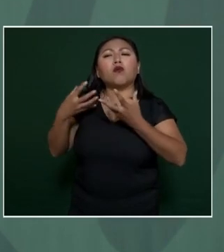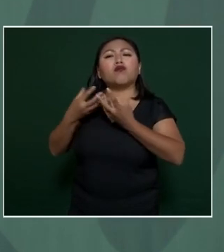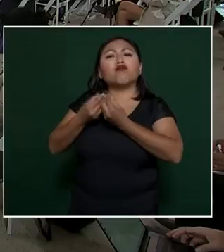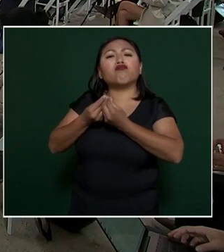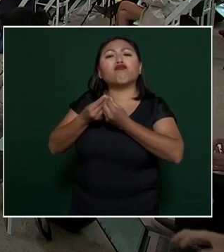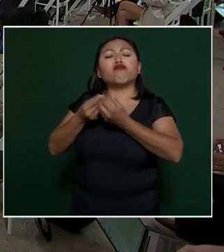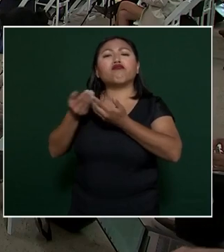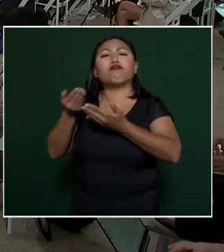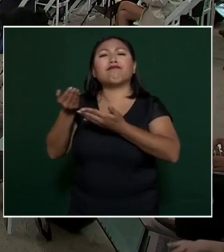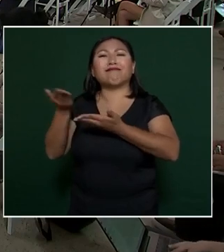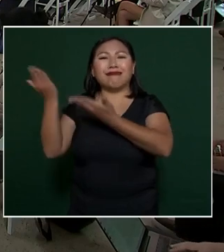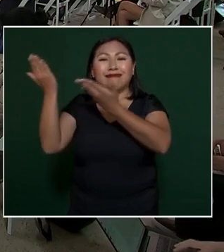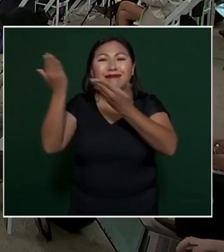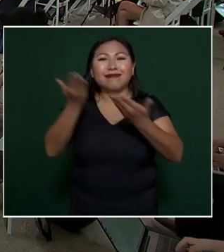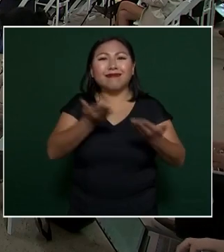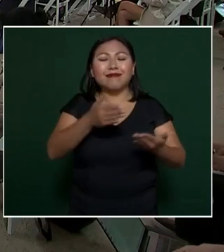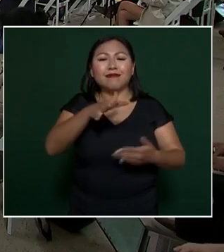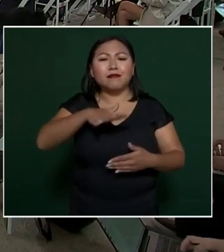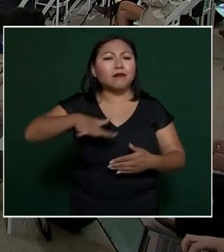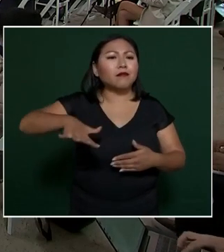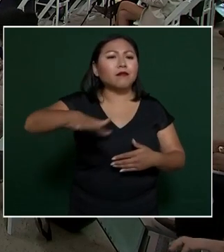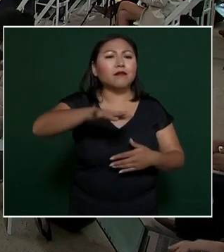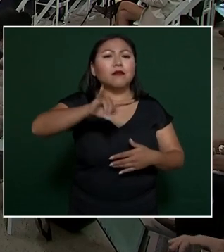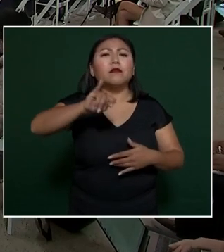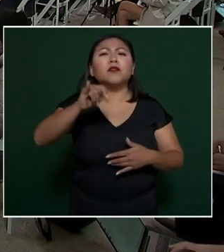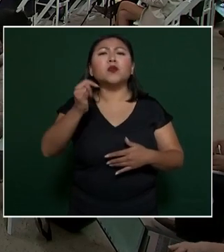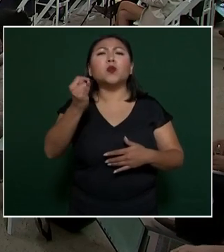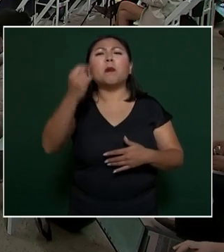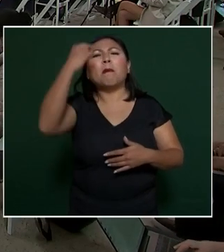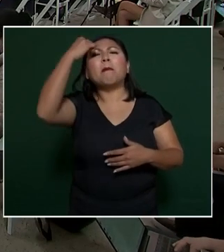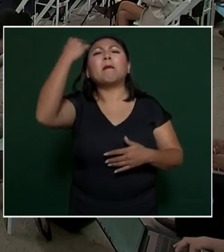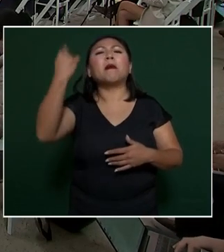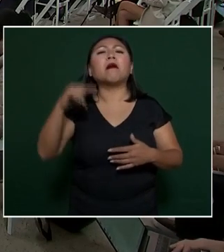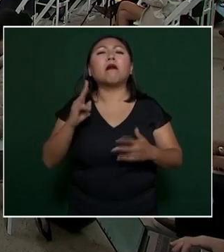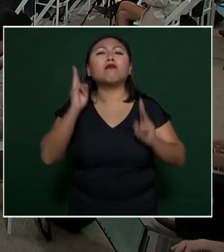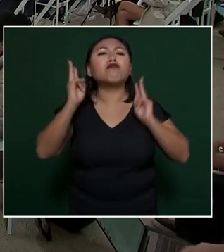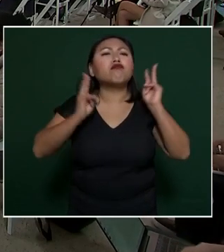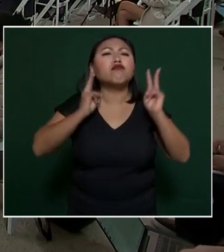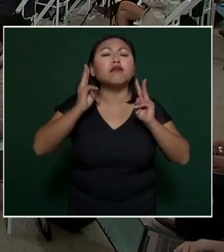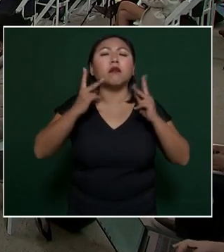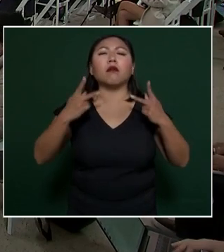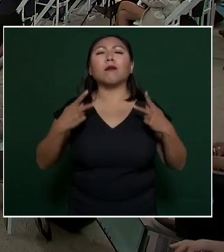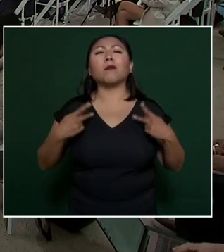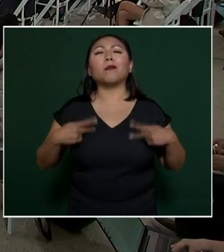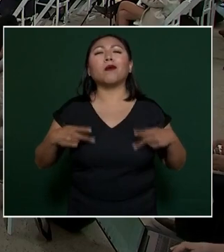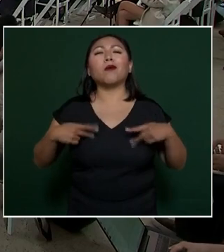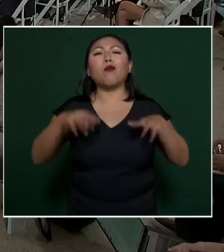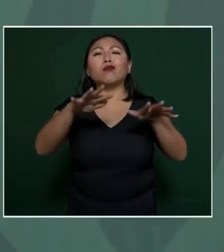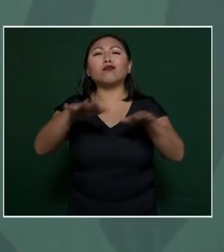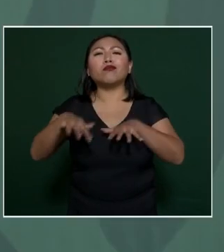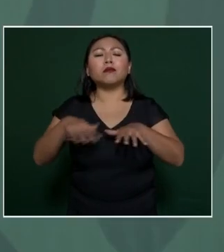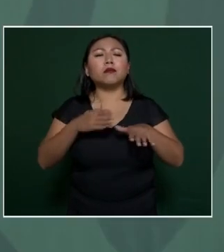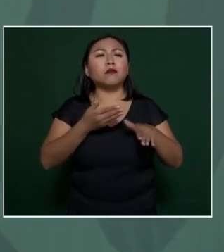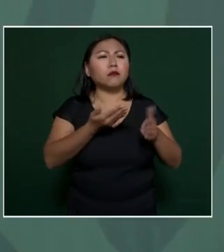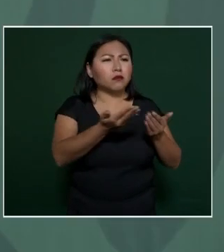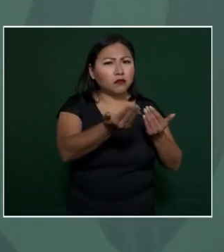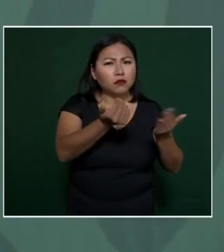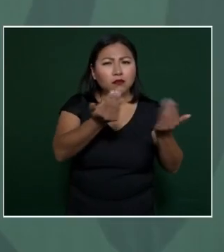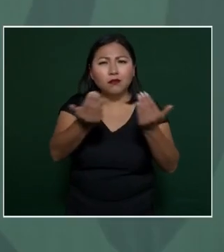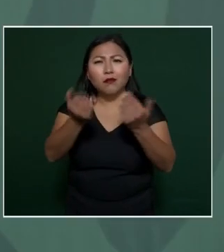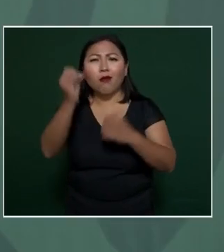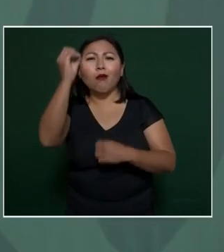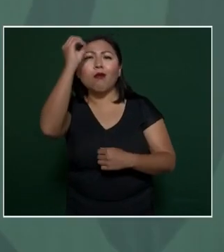a recoger los sentimientos de la gente Este es un pueblo